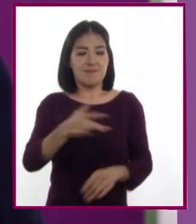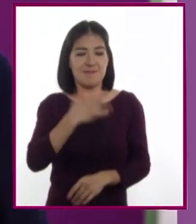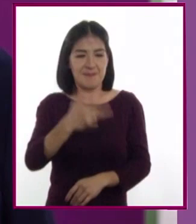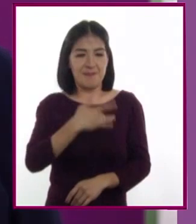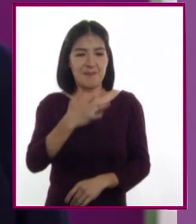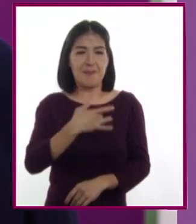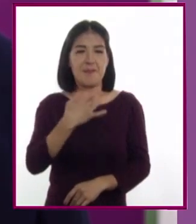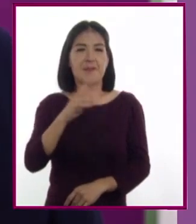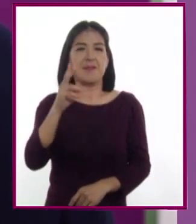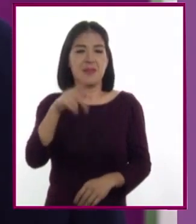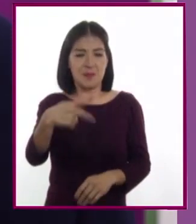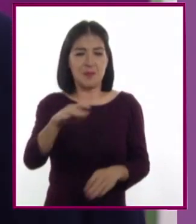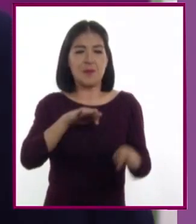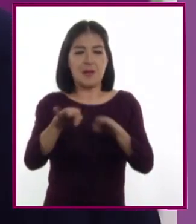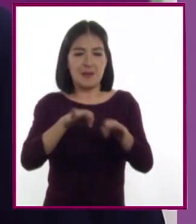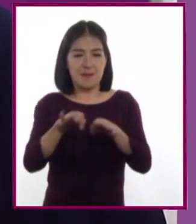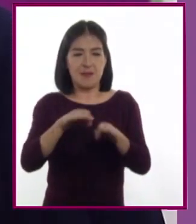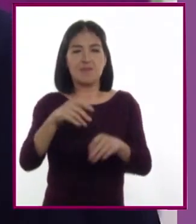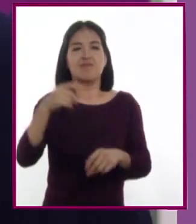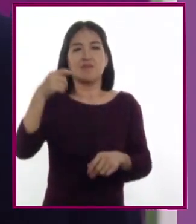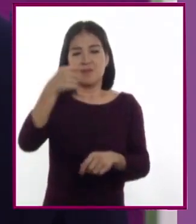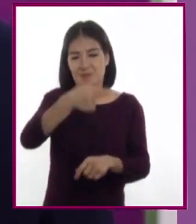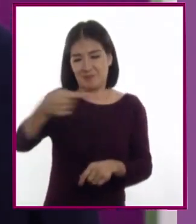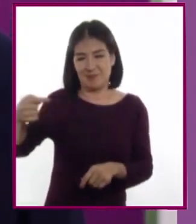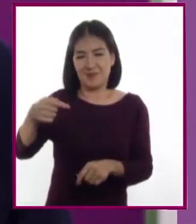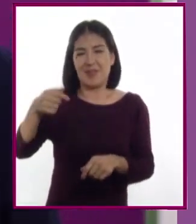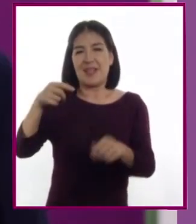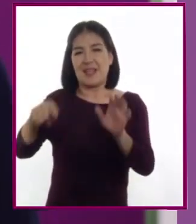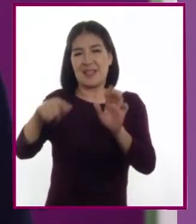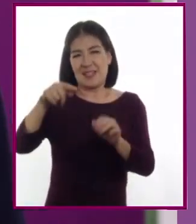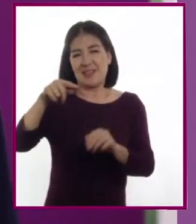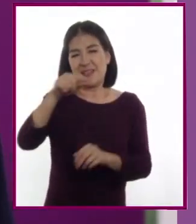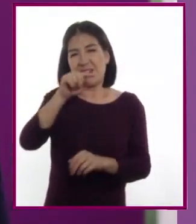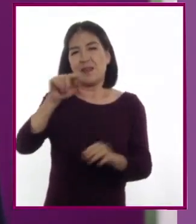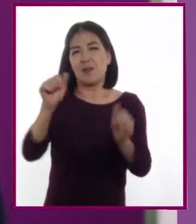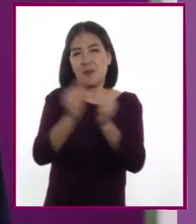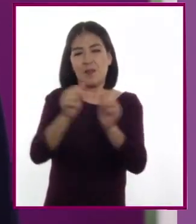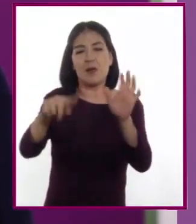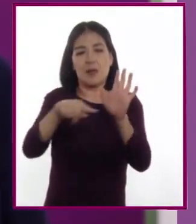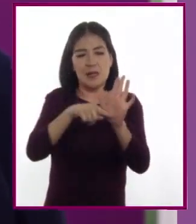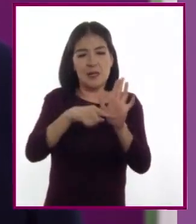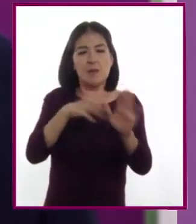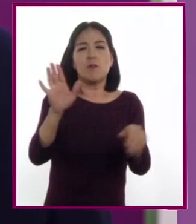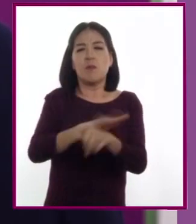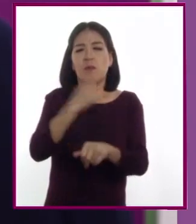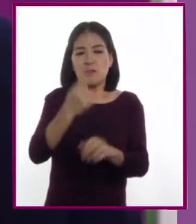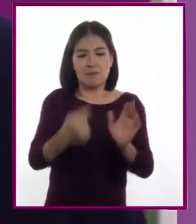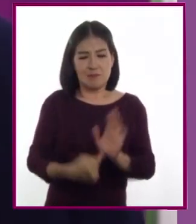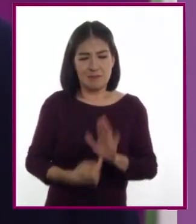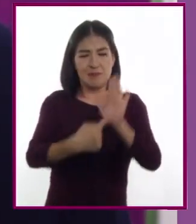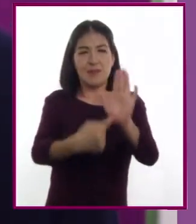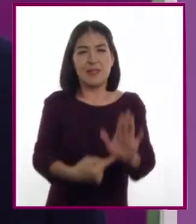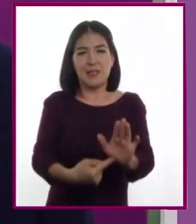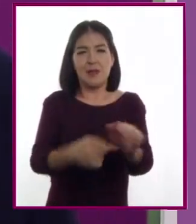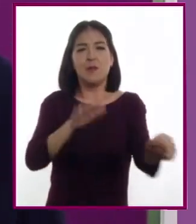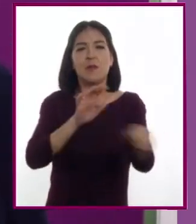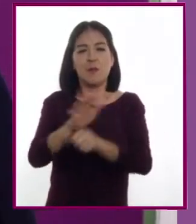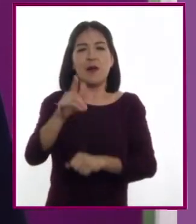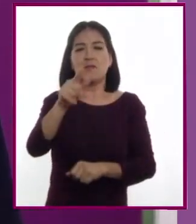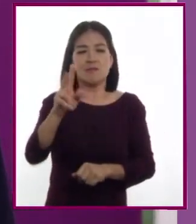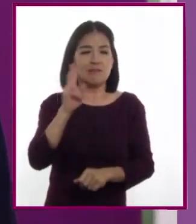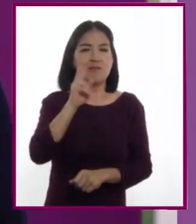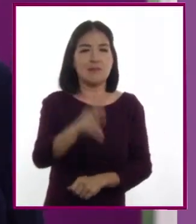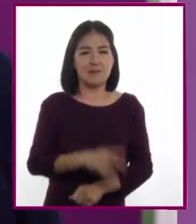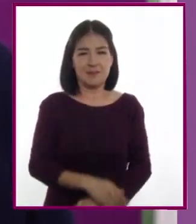Para trabajar con fracciones negativas hay que recordar por qué surgen o dónde nos las